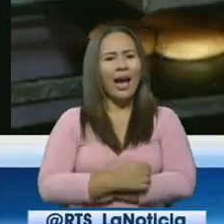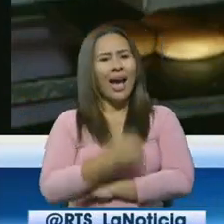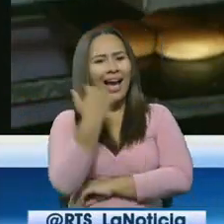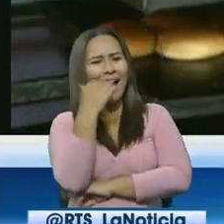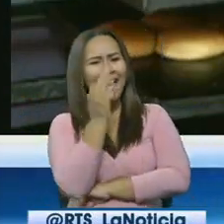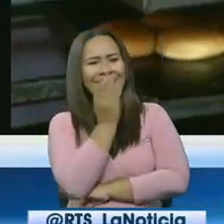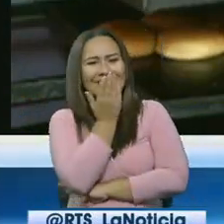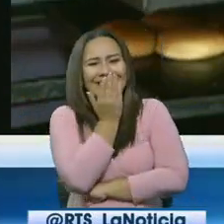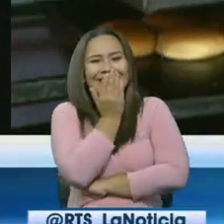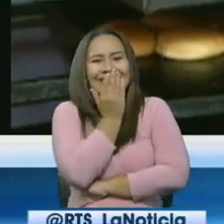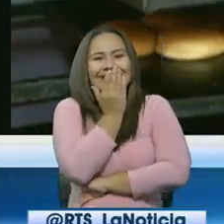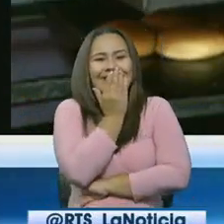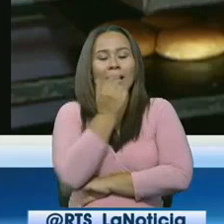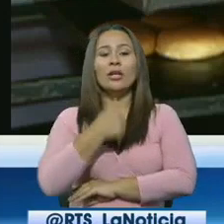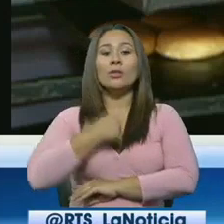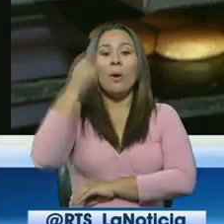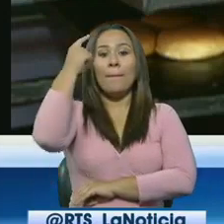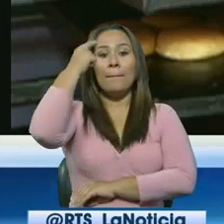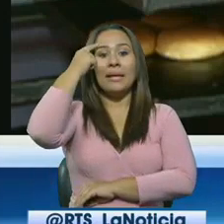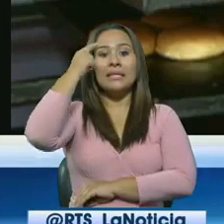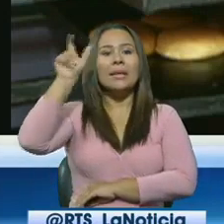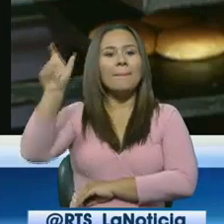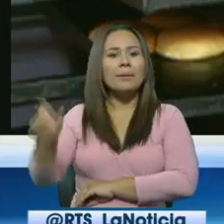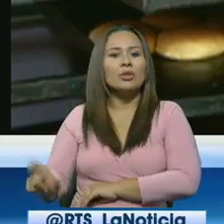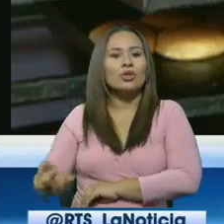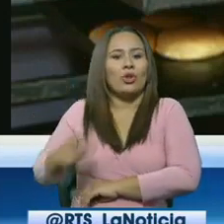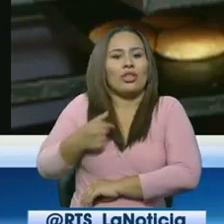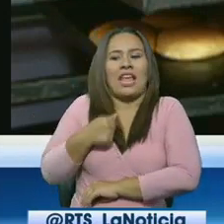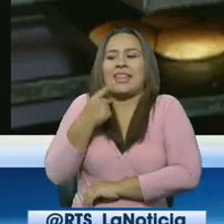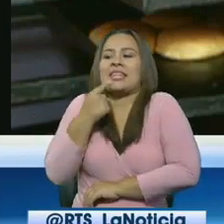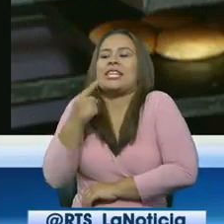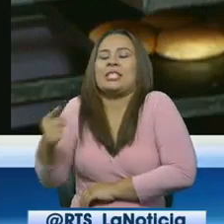eran algunas personas, dice,